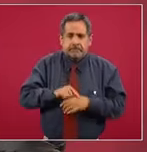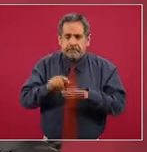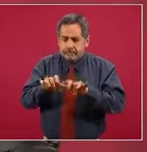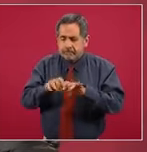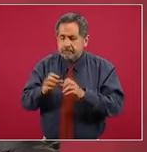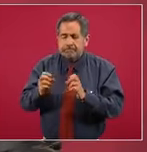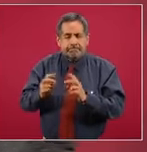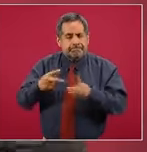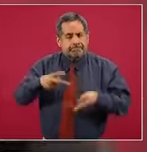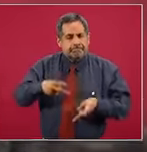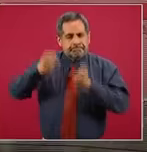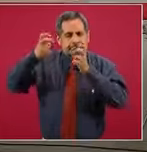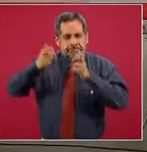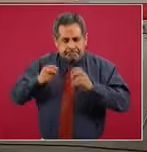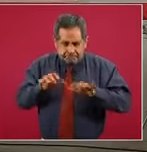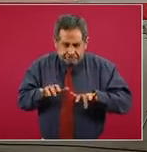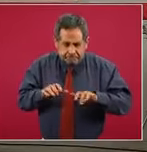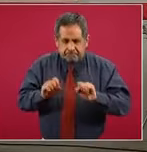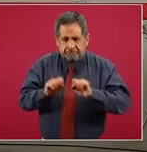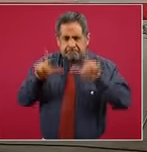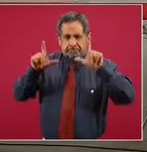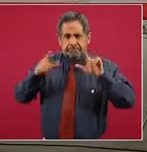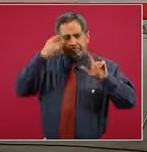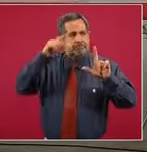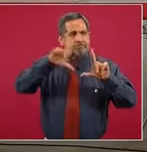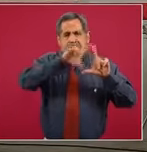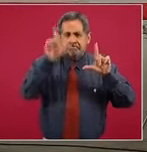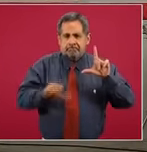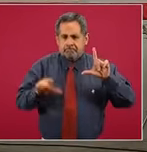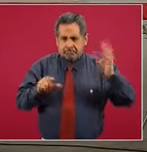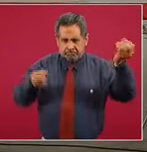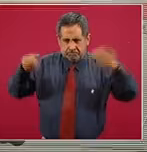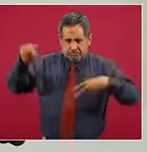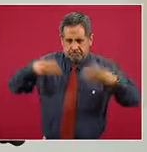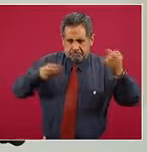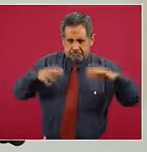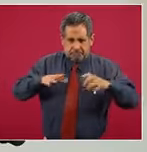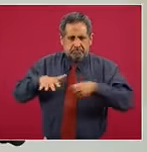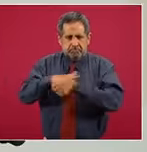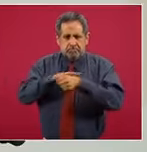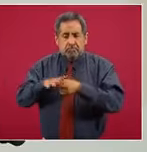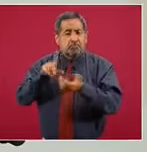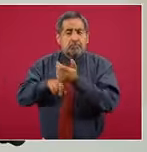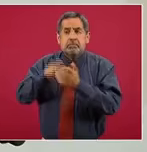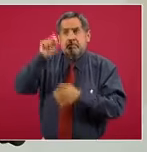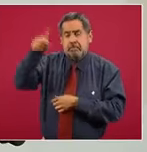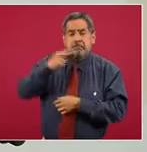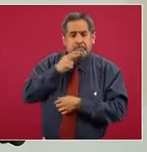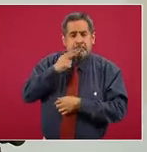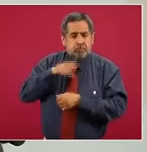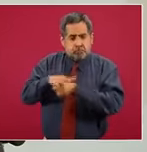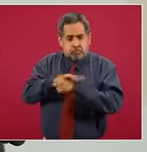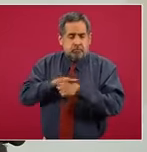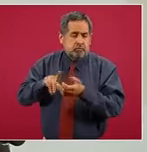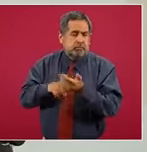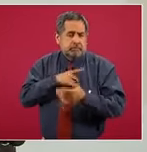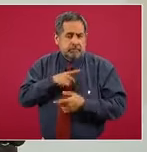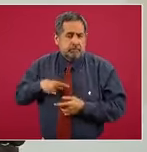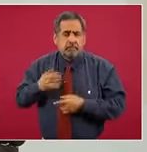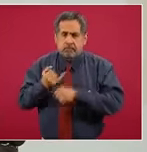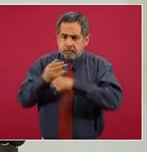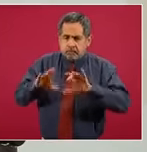otorgando la información para tener un panorama nacional y para tener un panorama local. O sea, ellos mismos usan y deben usar